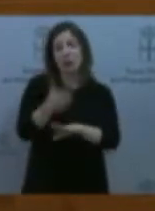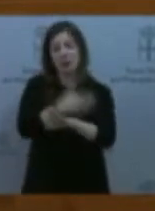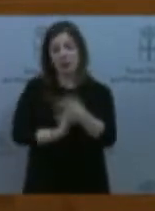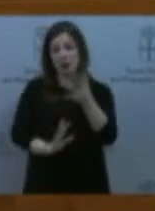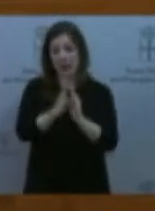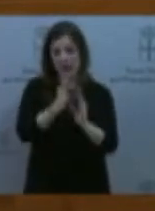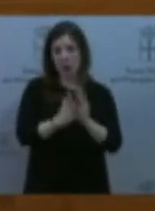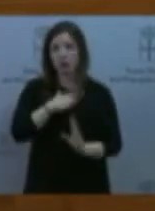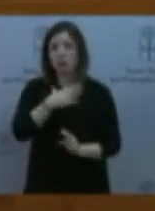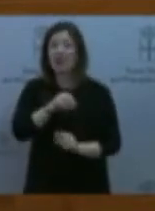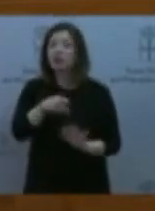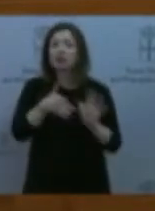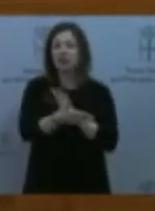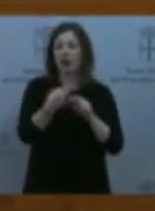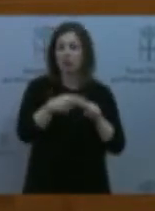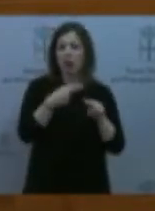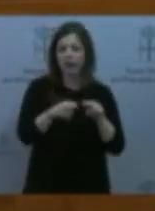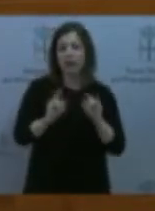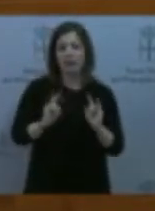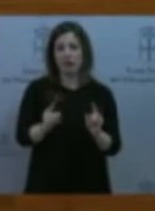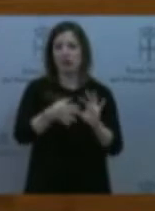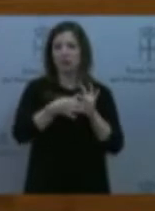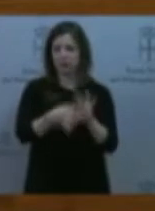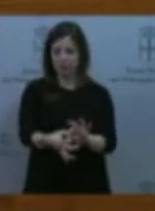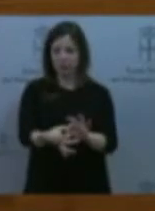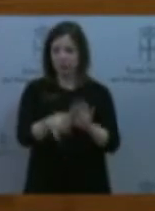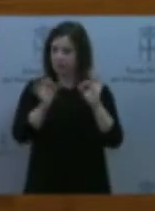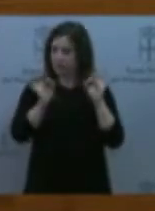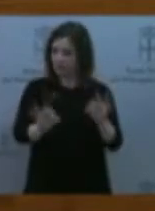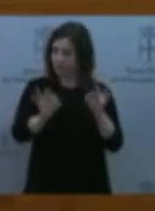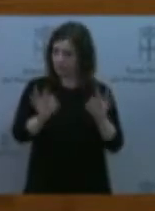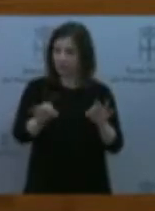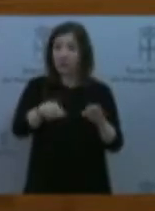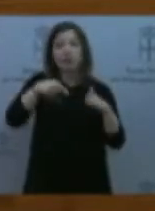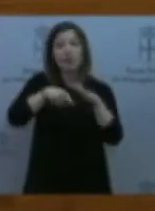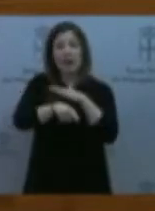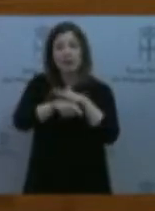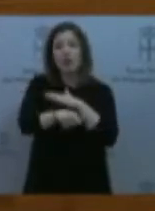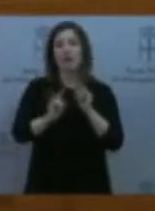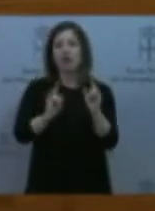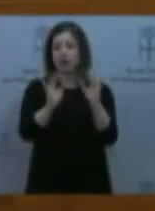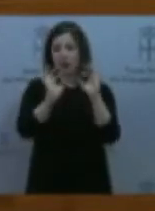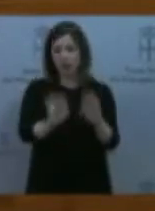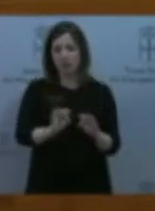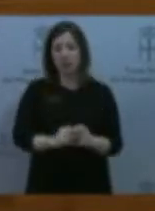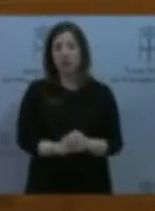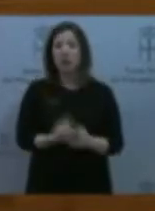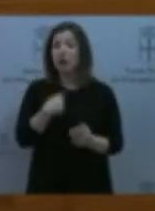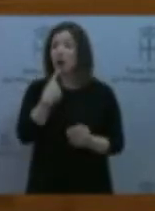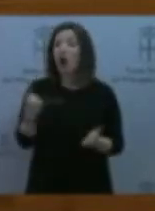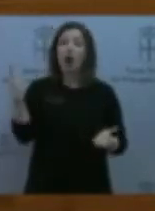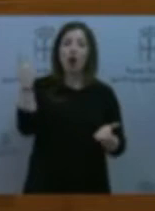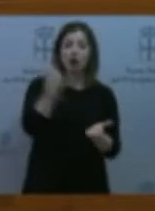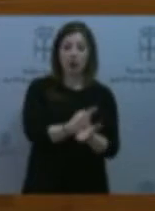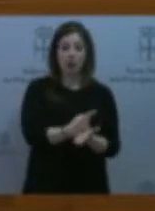forestal. Esto es, señorías, gestión forestal. Insisto, porque se escucha